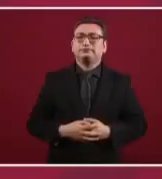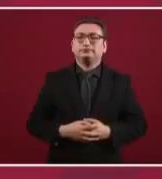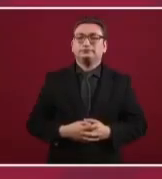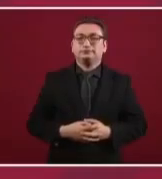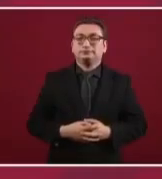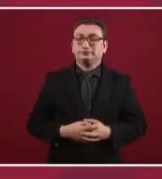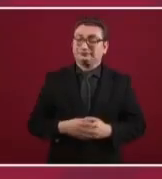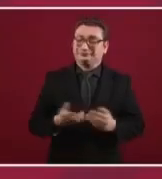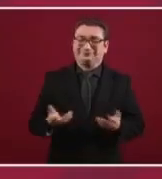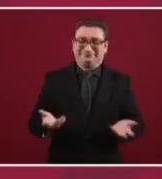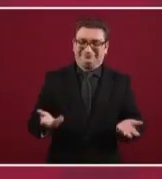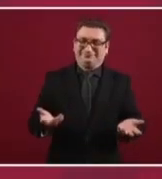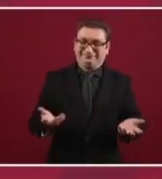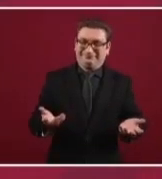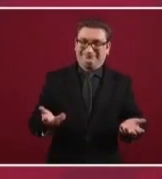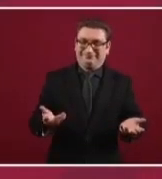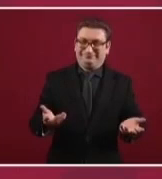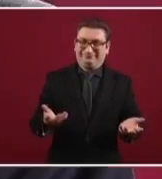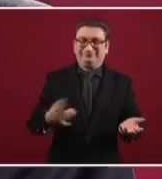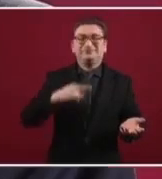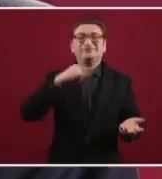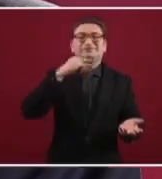Bueno, Chile.